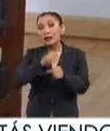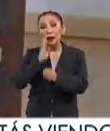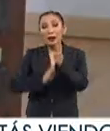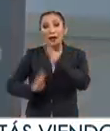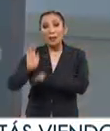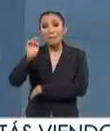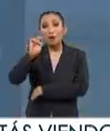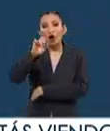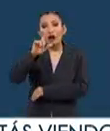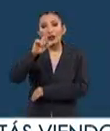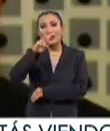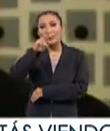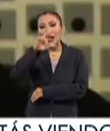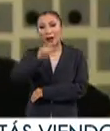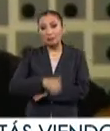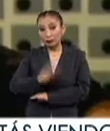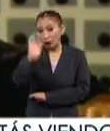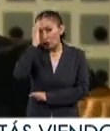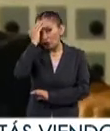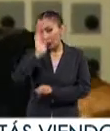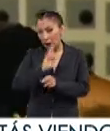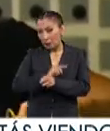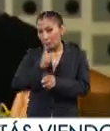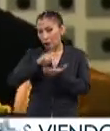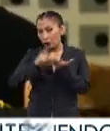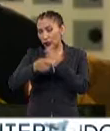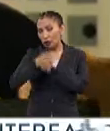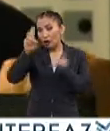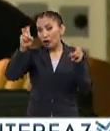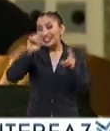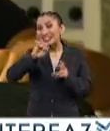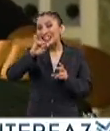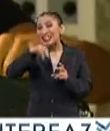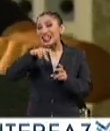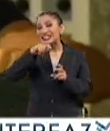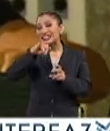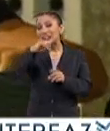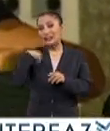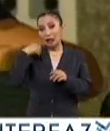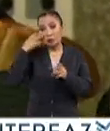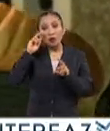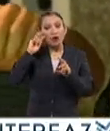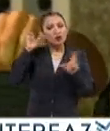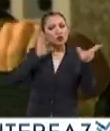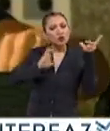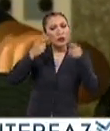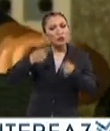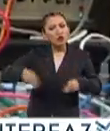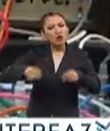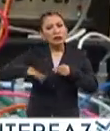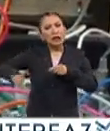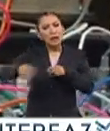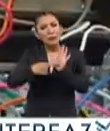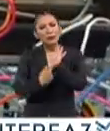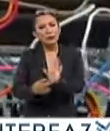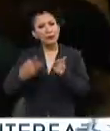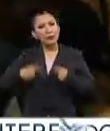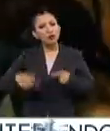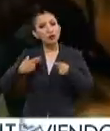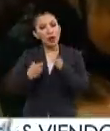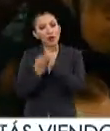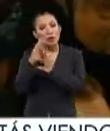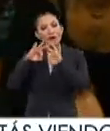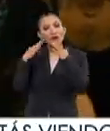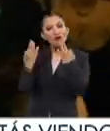Bolivia. Conoce el proyecto Sinestesia, que propone un ciclo de bandas sonoras que mostrarán al público una